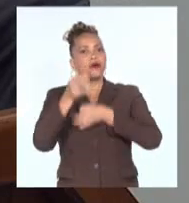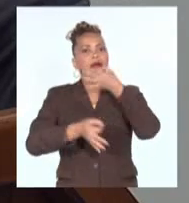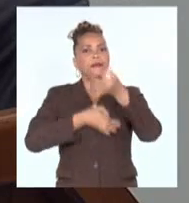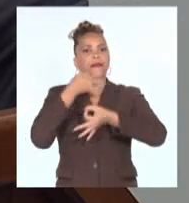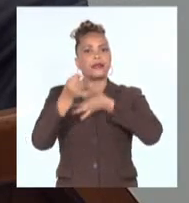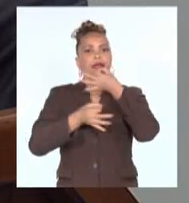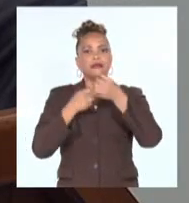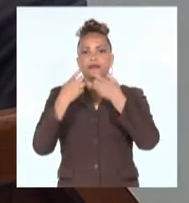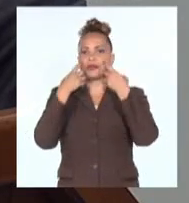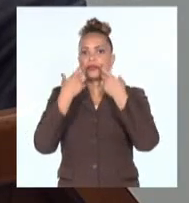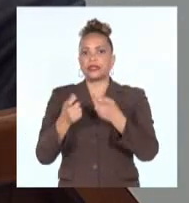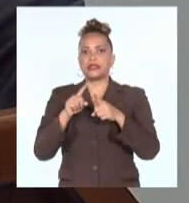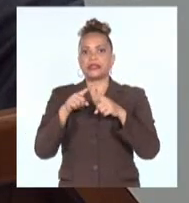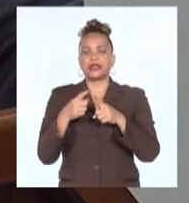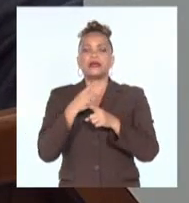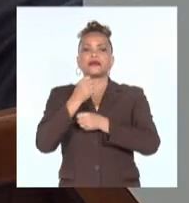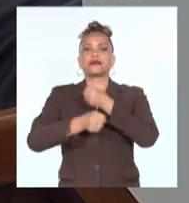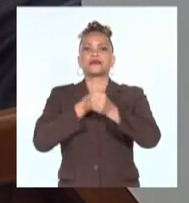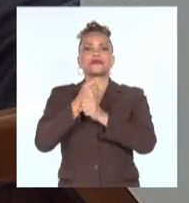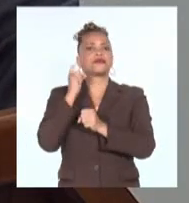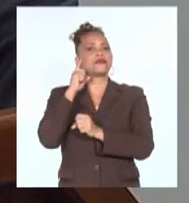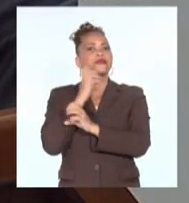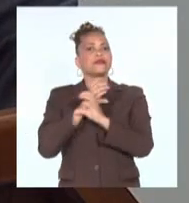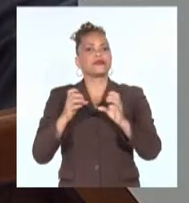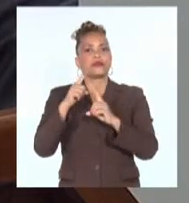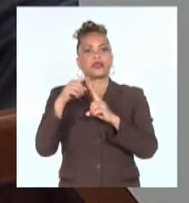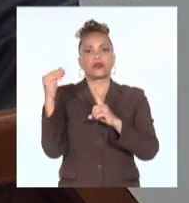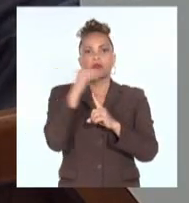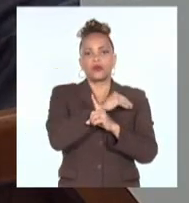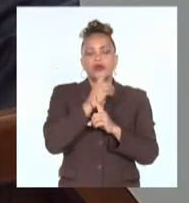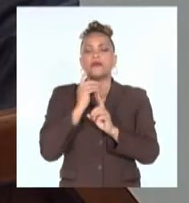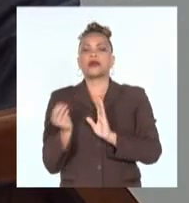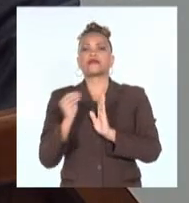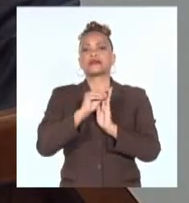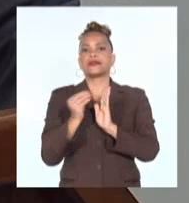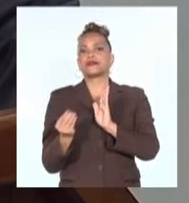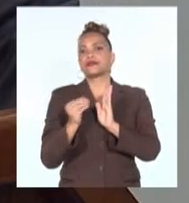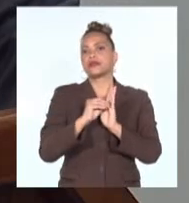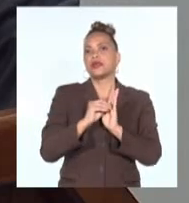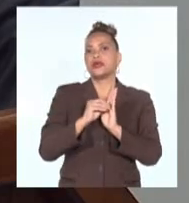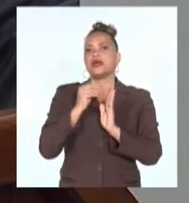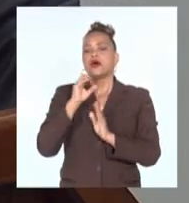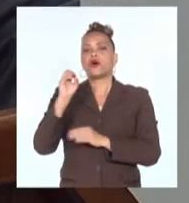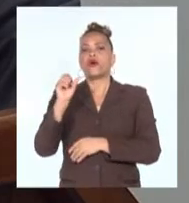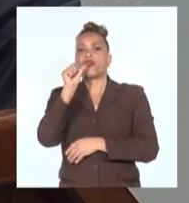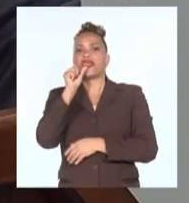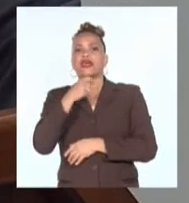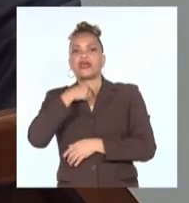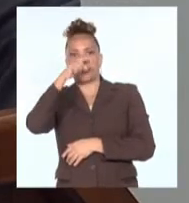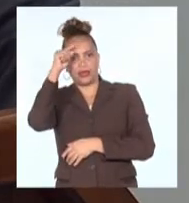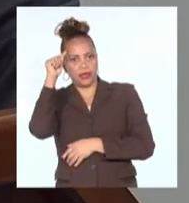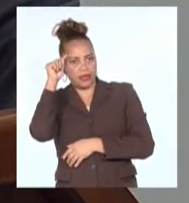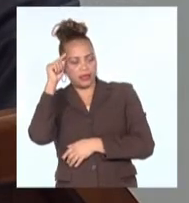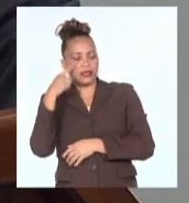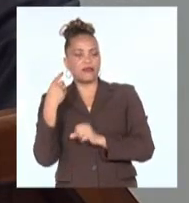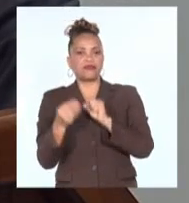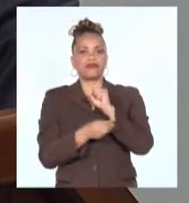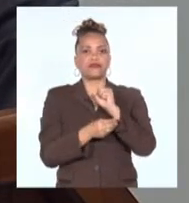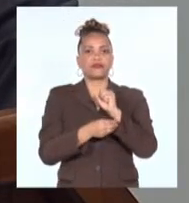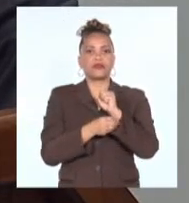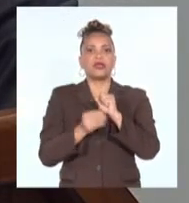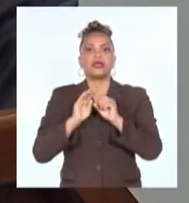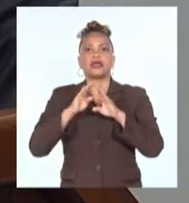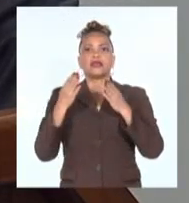importancia de utilizar la ciencia y la tecnología para acelerar la implementación de los ODS y fortalecer la resiliencia de nuestros